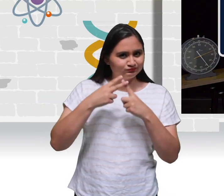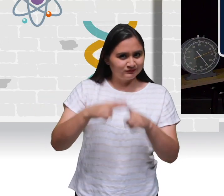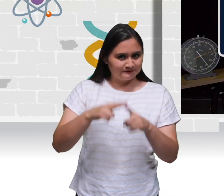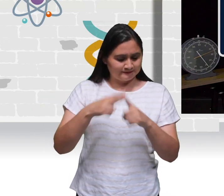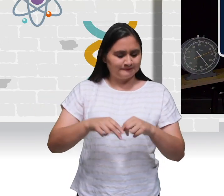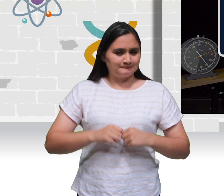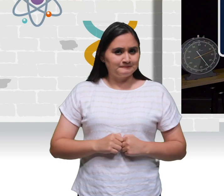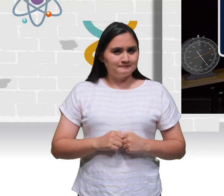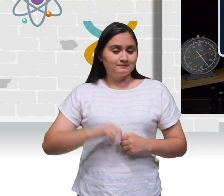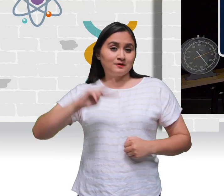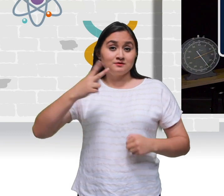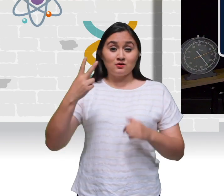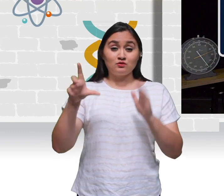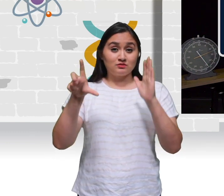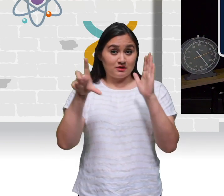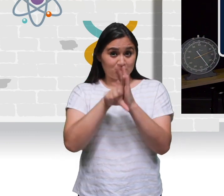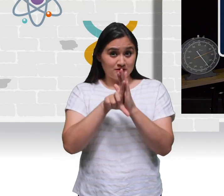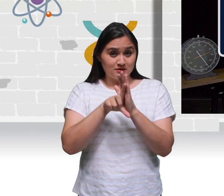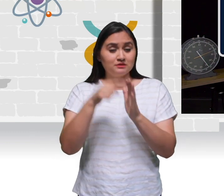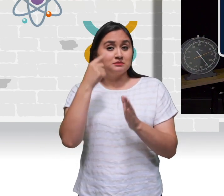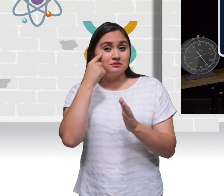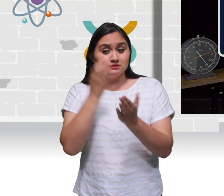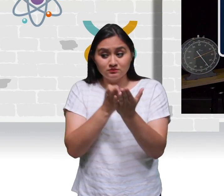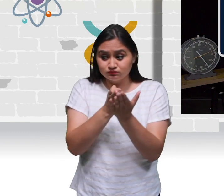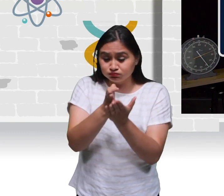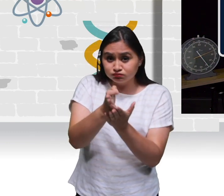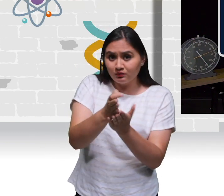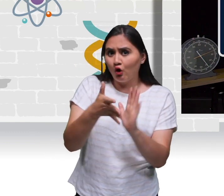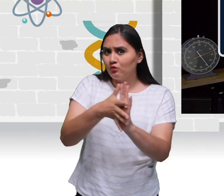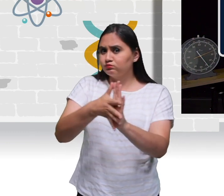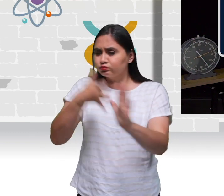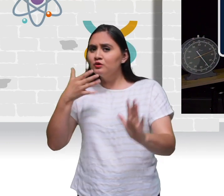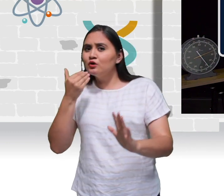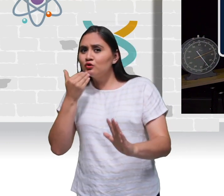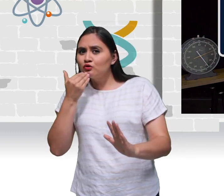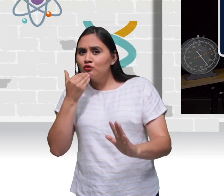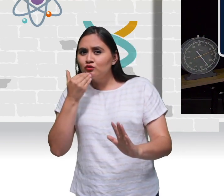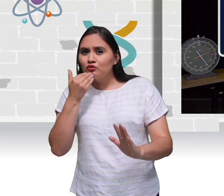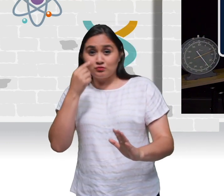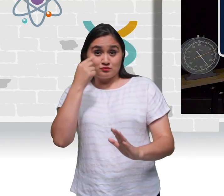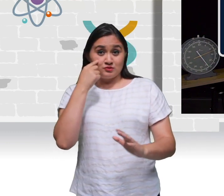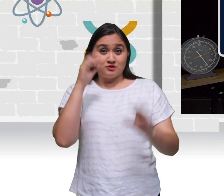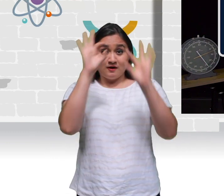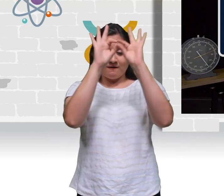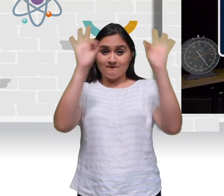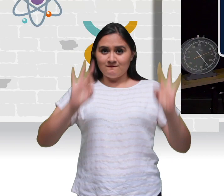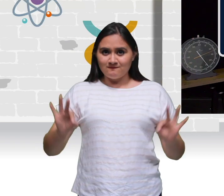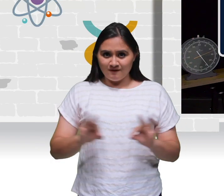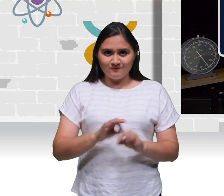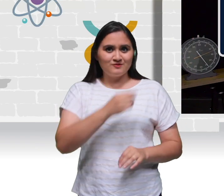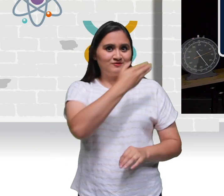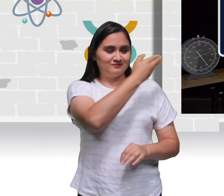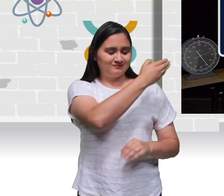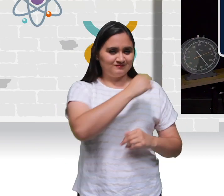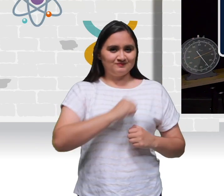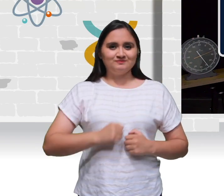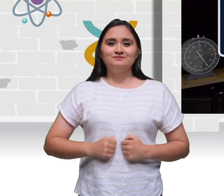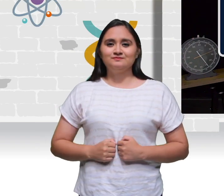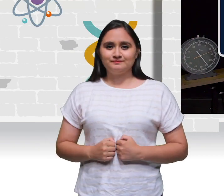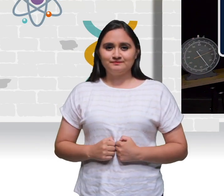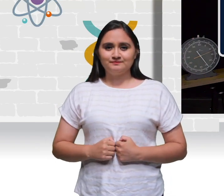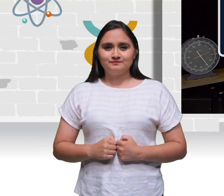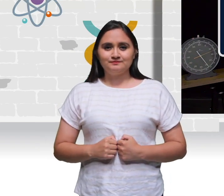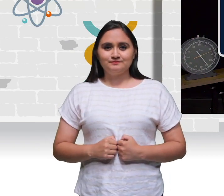la mecánica. La segunda ley de Newton establece que la aceleración de un cuerpo es directamente proporcional a su fuerza